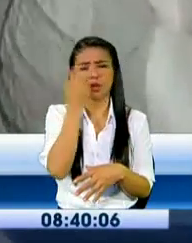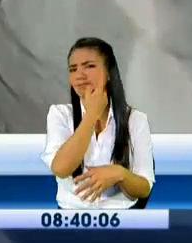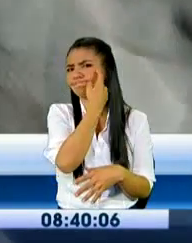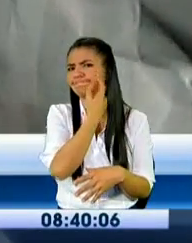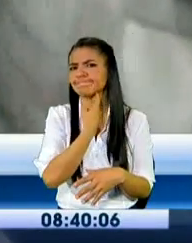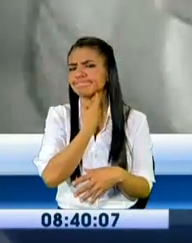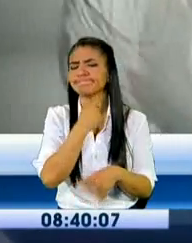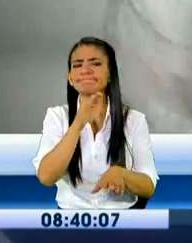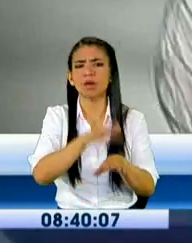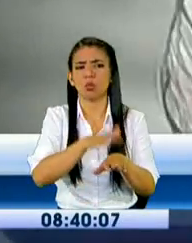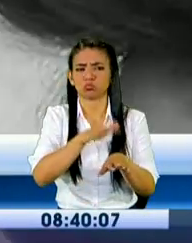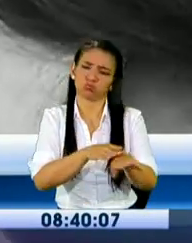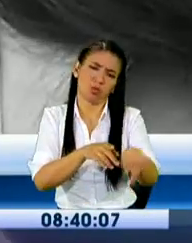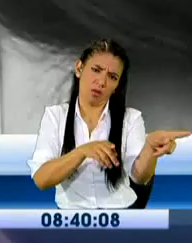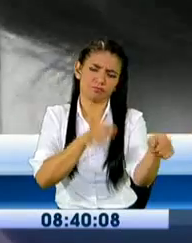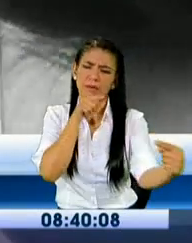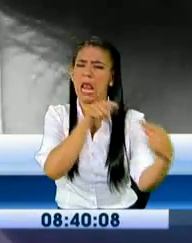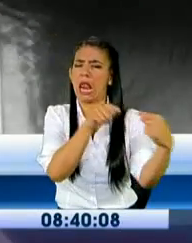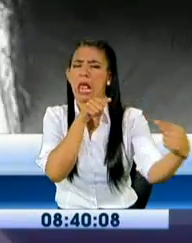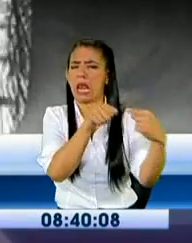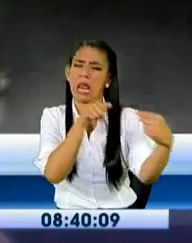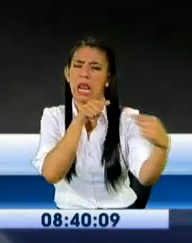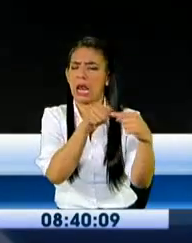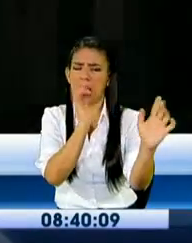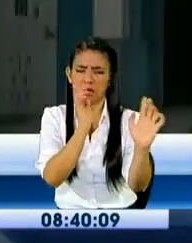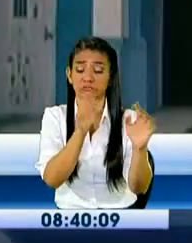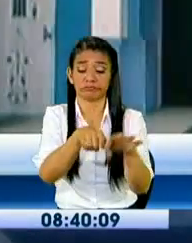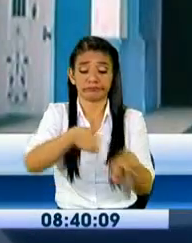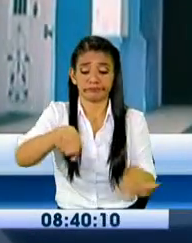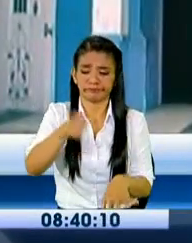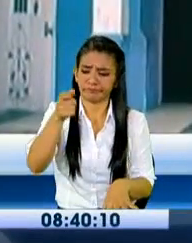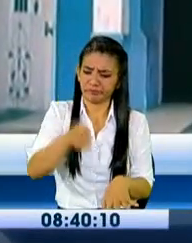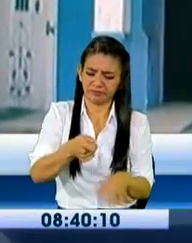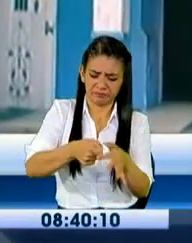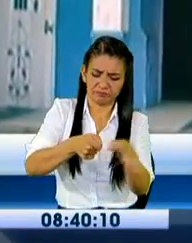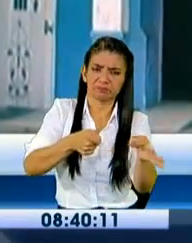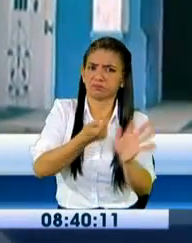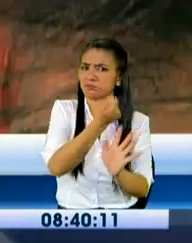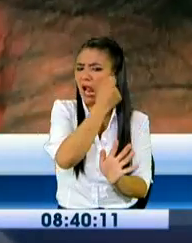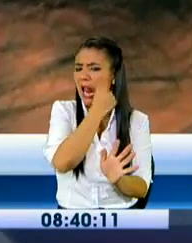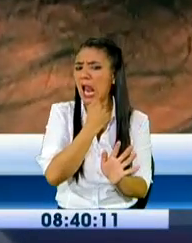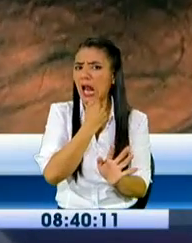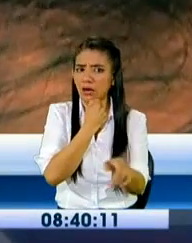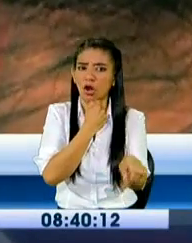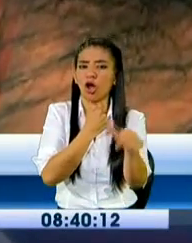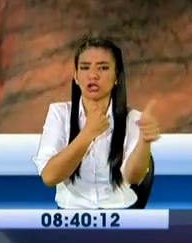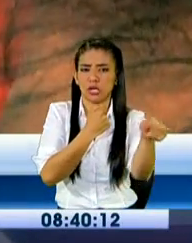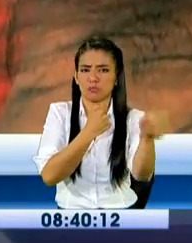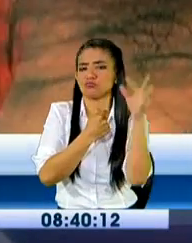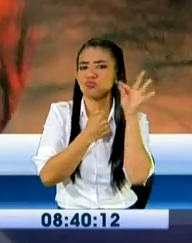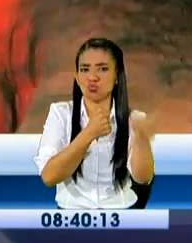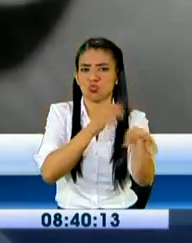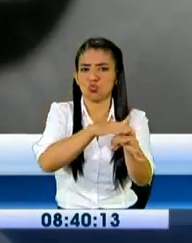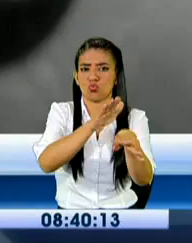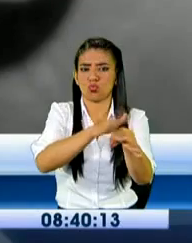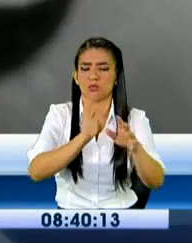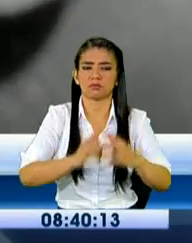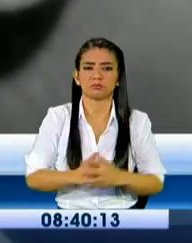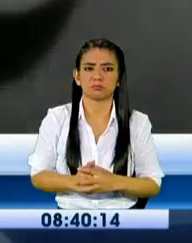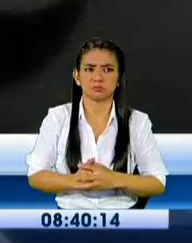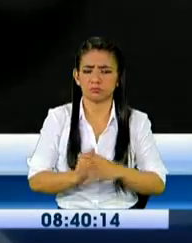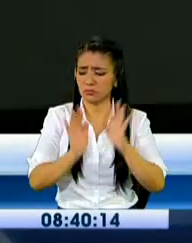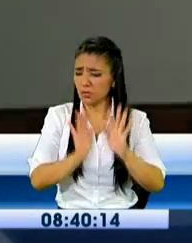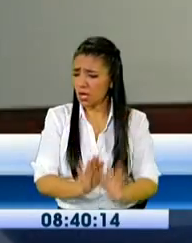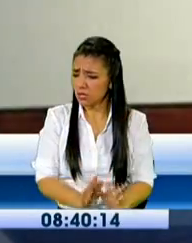rostro desfigurado tras ser víctima de cortes con un objeto filoso a manos de otra fémina. Simplemente me